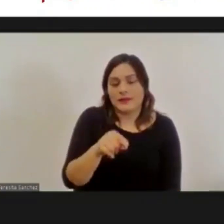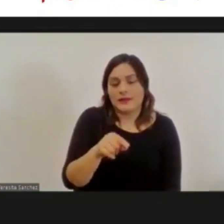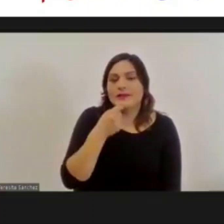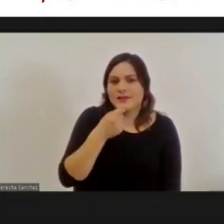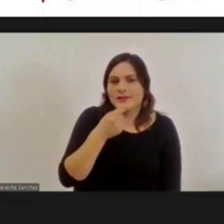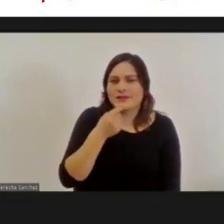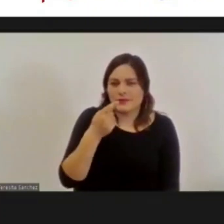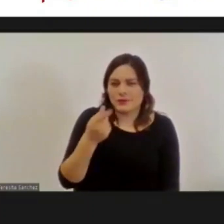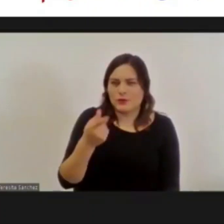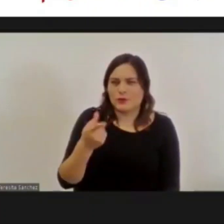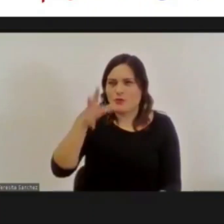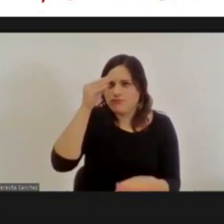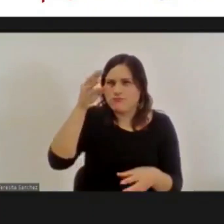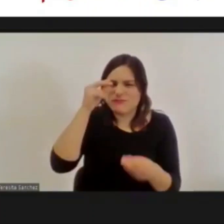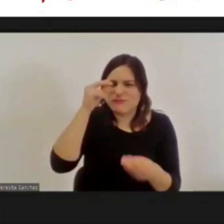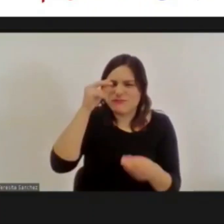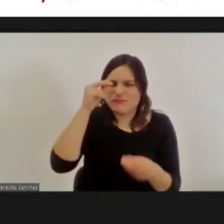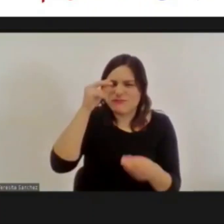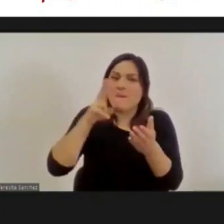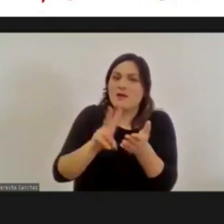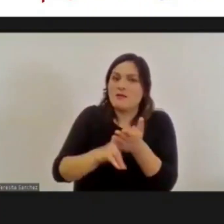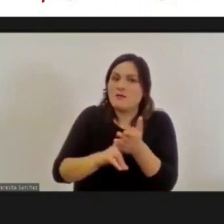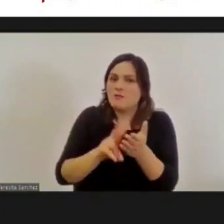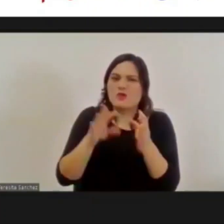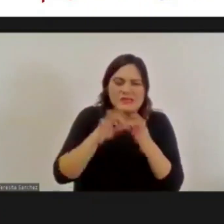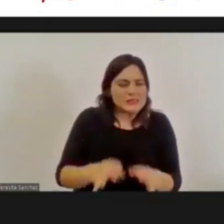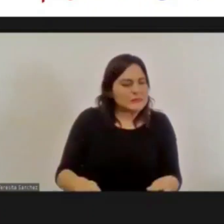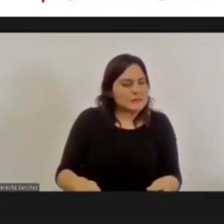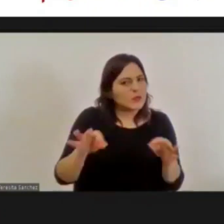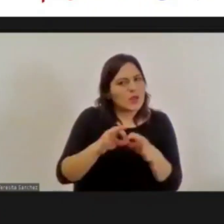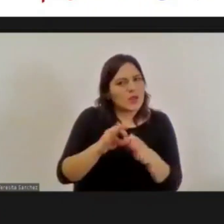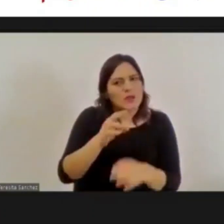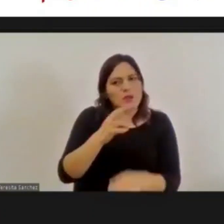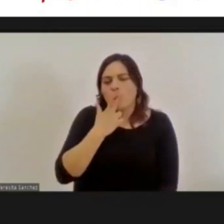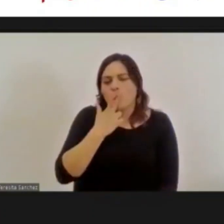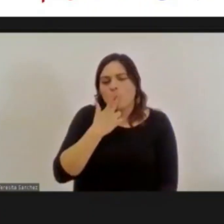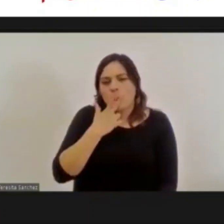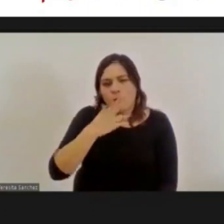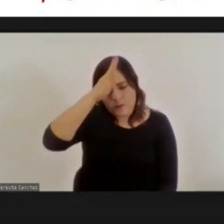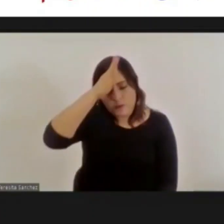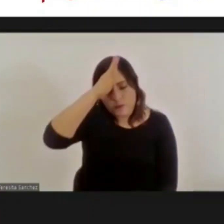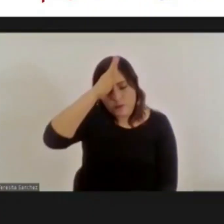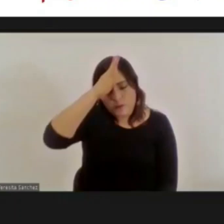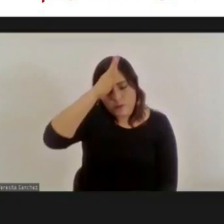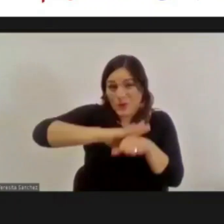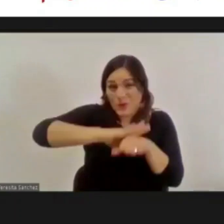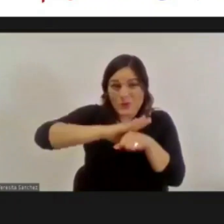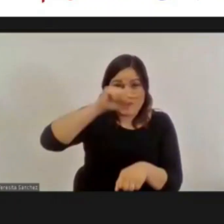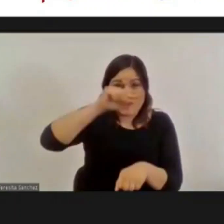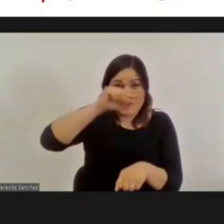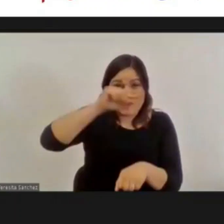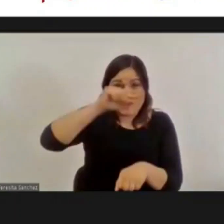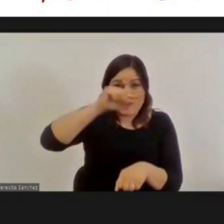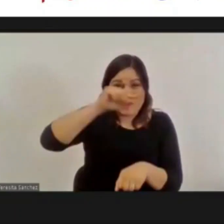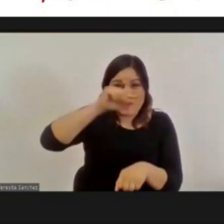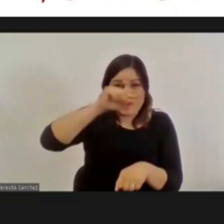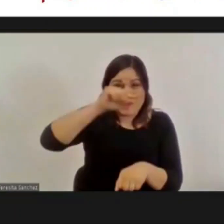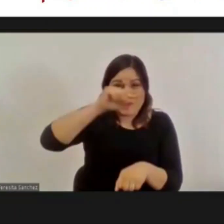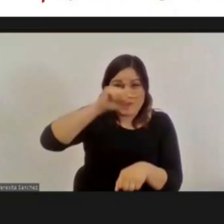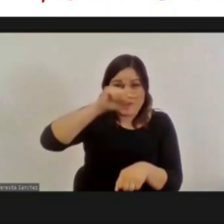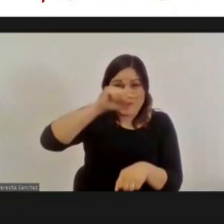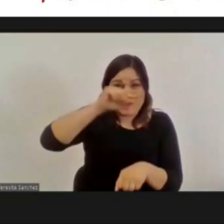tiene esta profesión. Y más en nuestro país, ¿no?, en donde